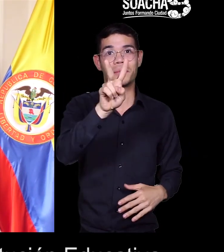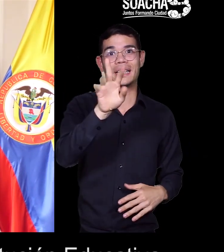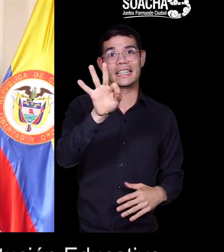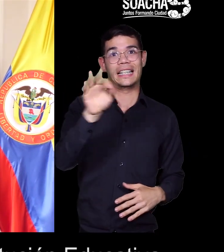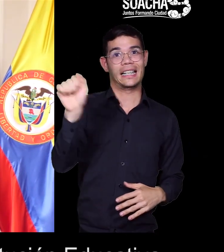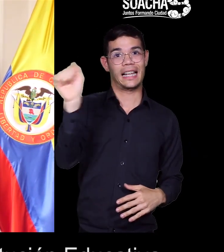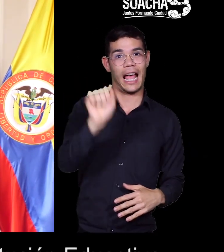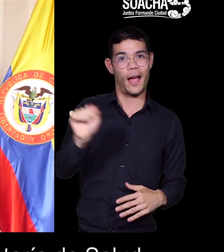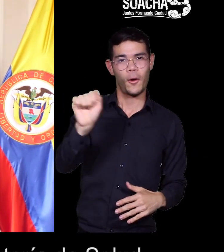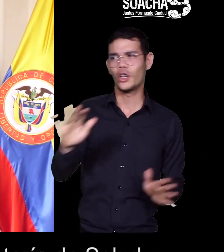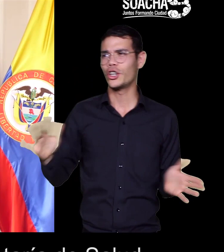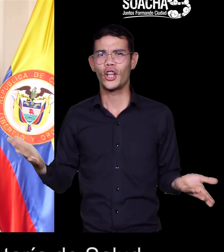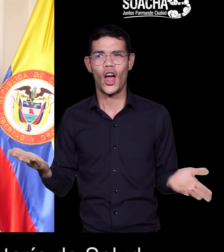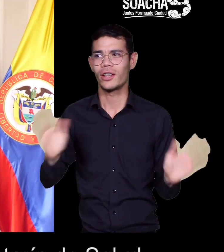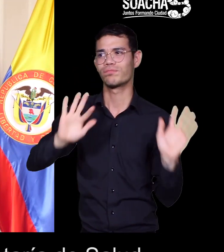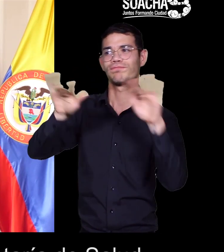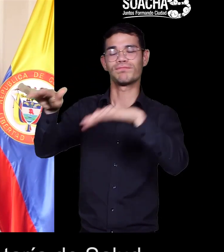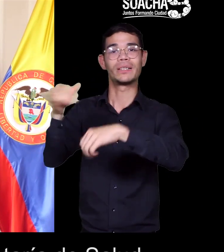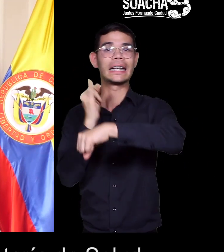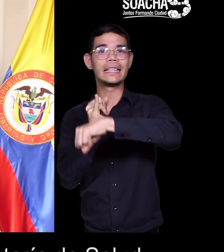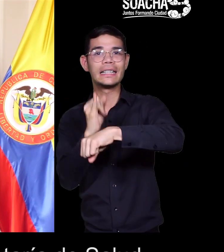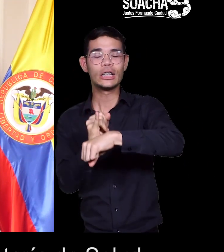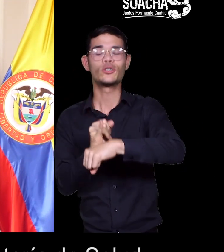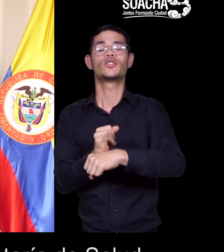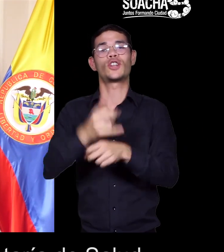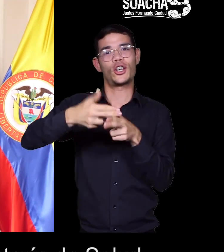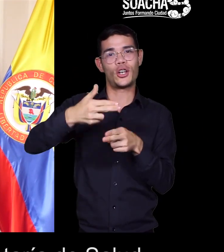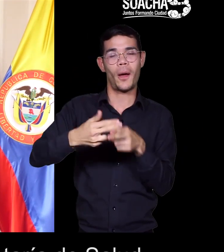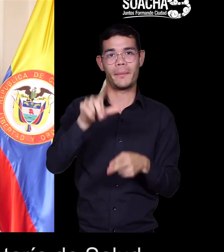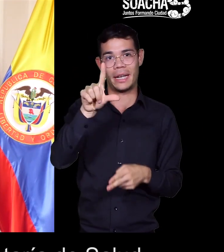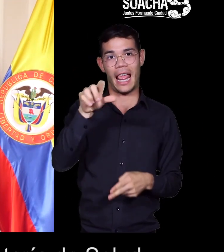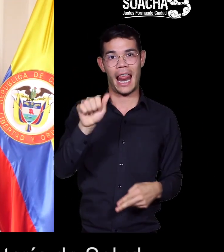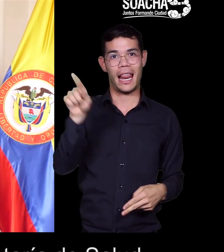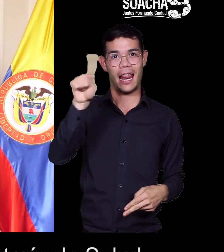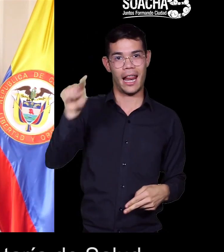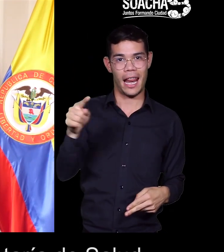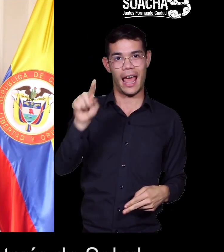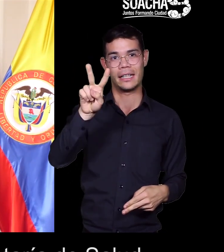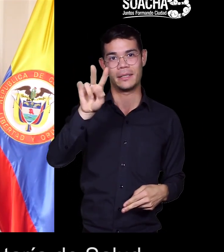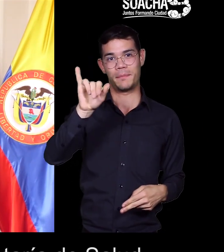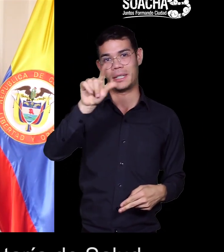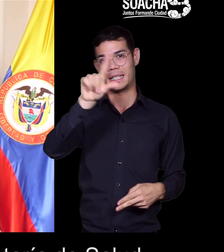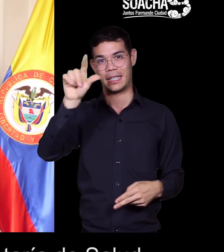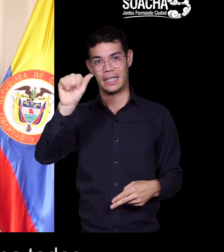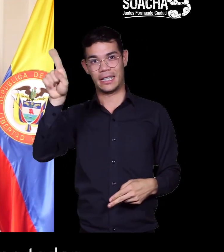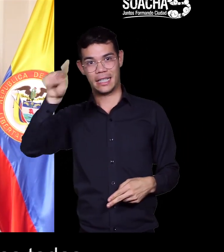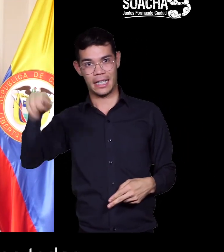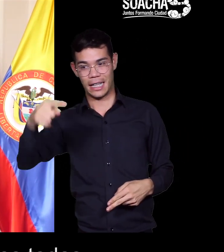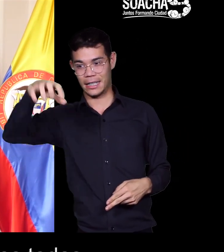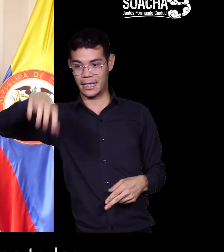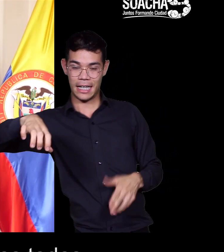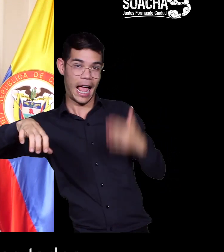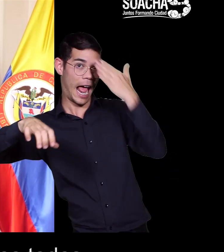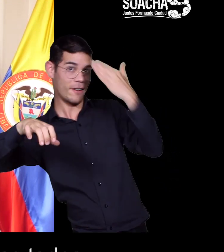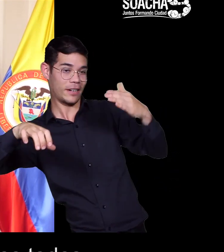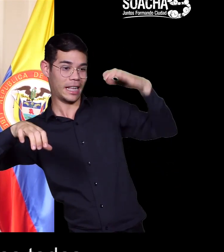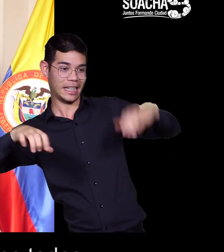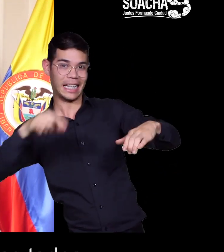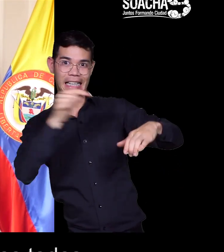agosto en la institución educativa las villas frente a la secretaría de salud para que